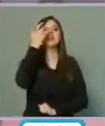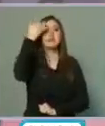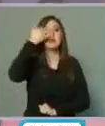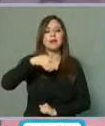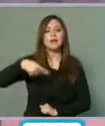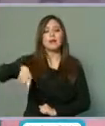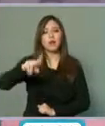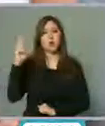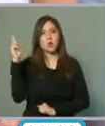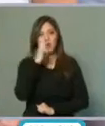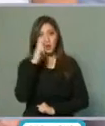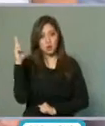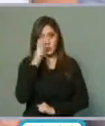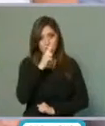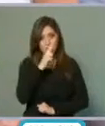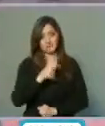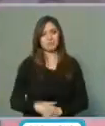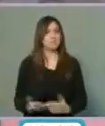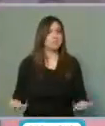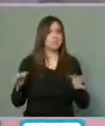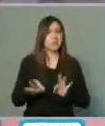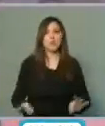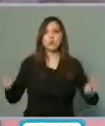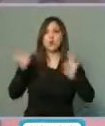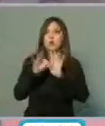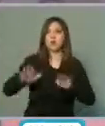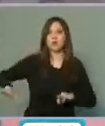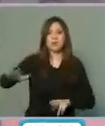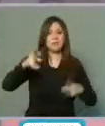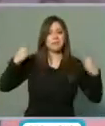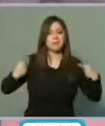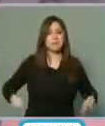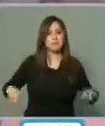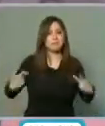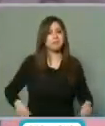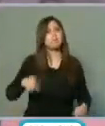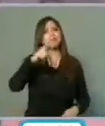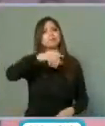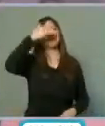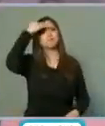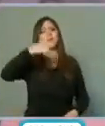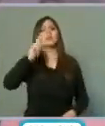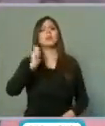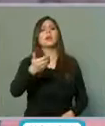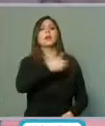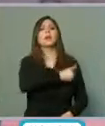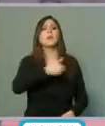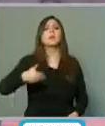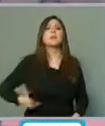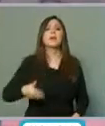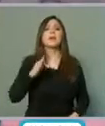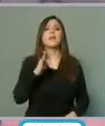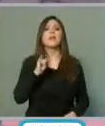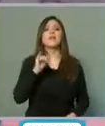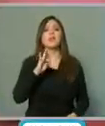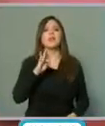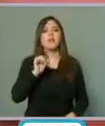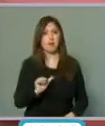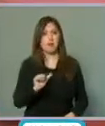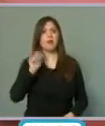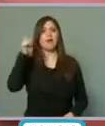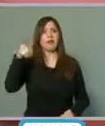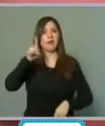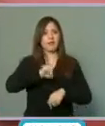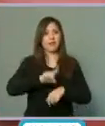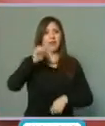muy importante para nosotros. Y, por supuesto, ustedes ya saben que el presidente de FIFA, el día de ayer, dijo